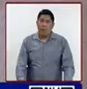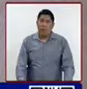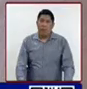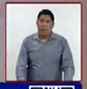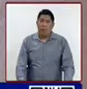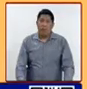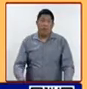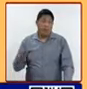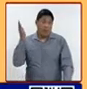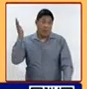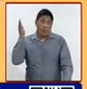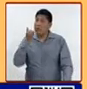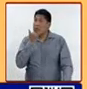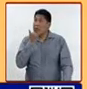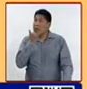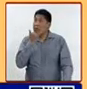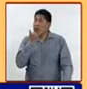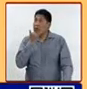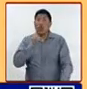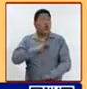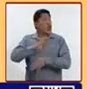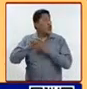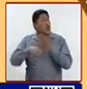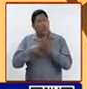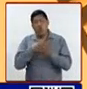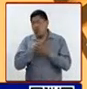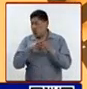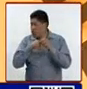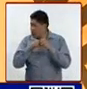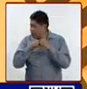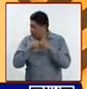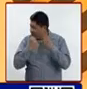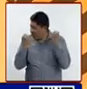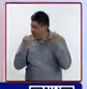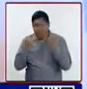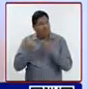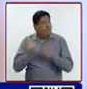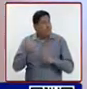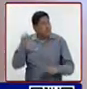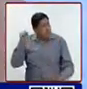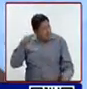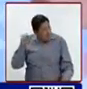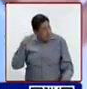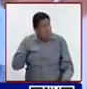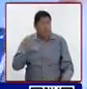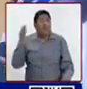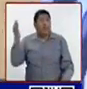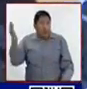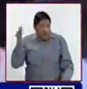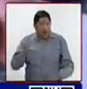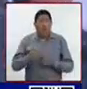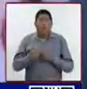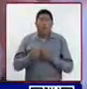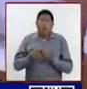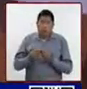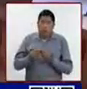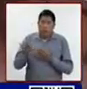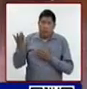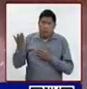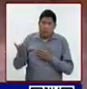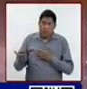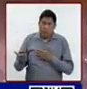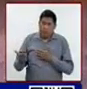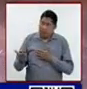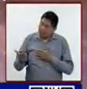Lo cierto es que por estar cerca del mercado de la coca, todo esto ha quedado destrozado. Todo este destrozado, mire cómo está esto.